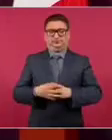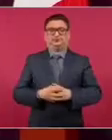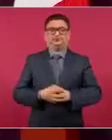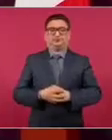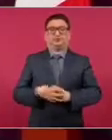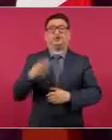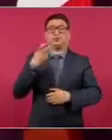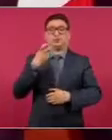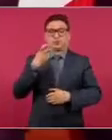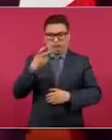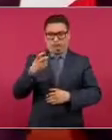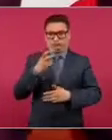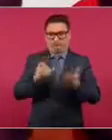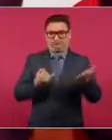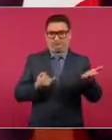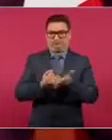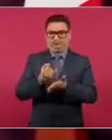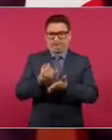Entonces se optó por